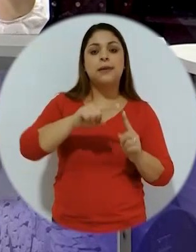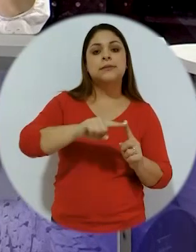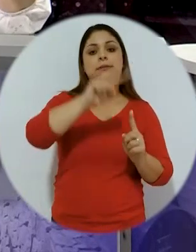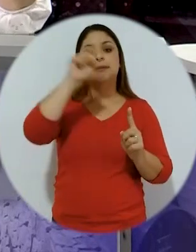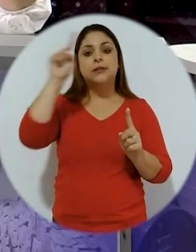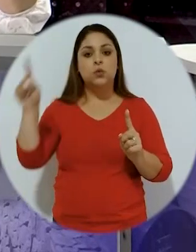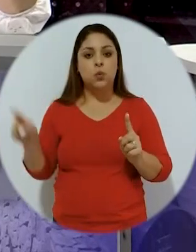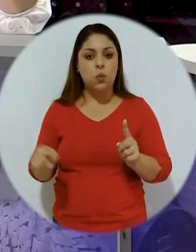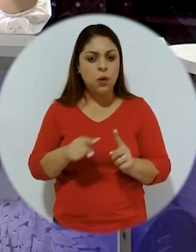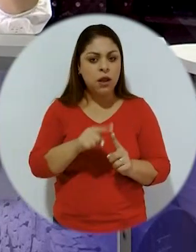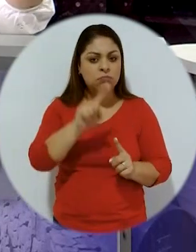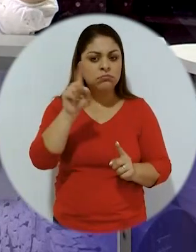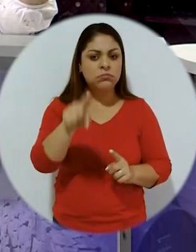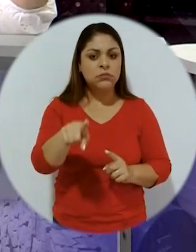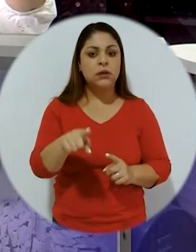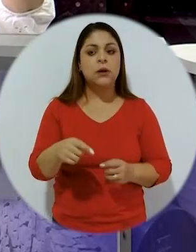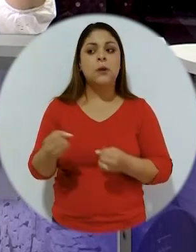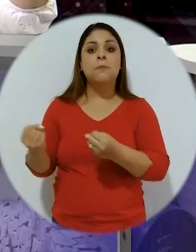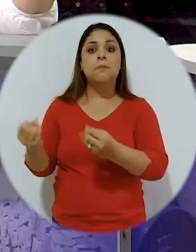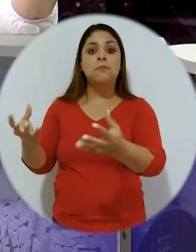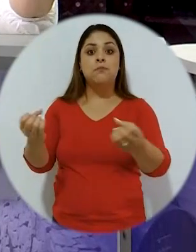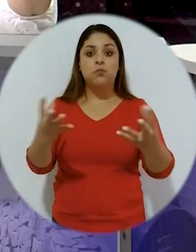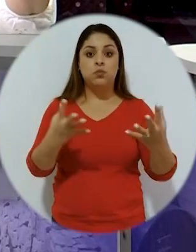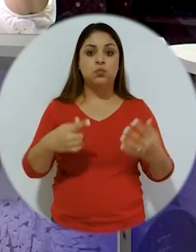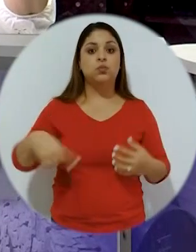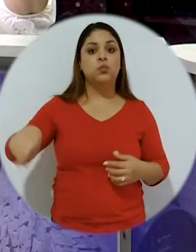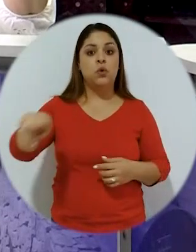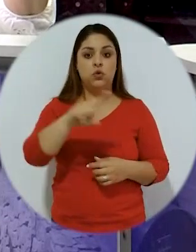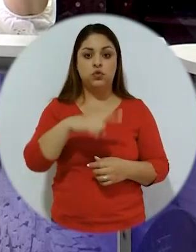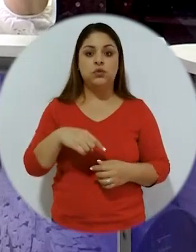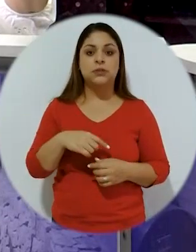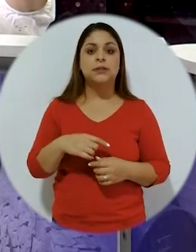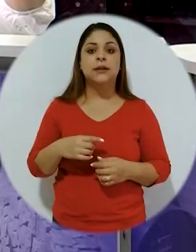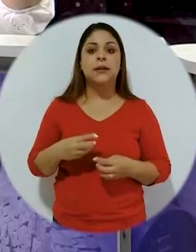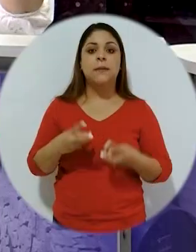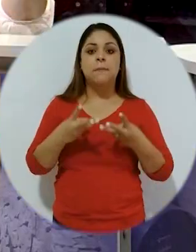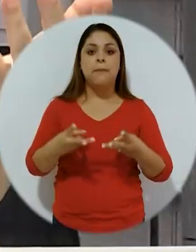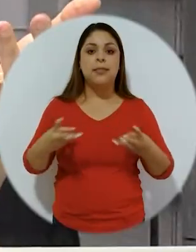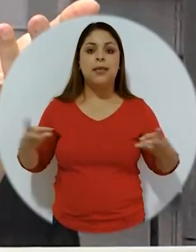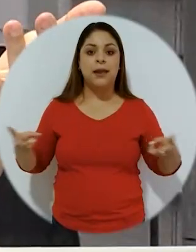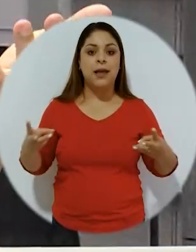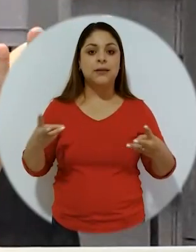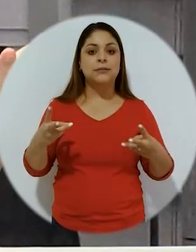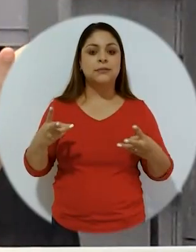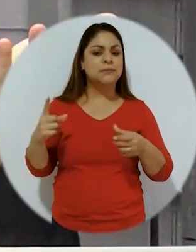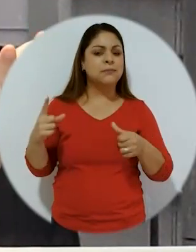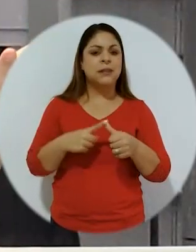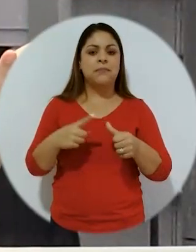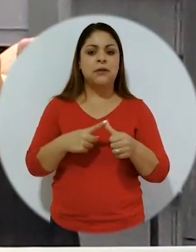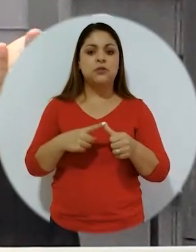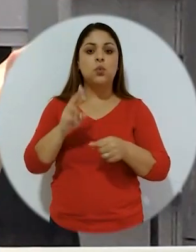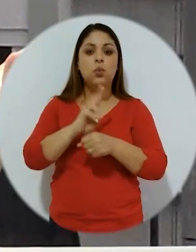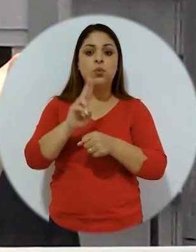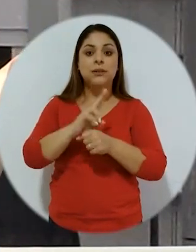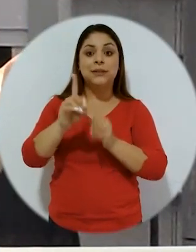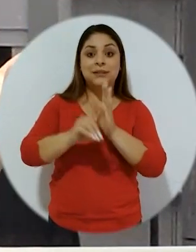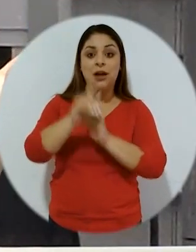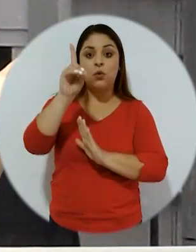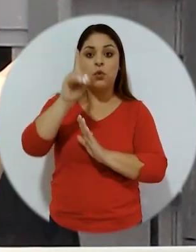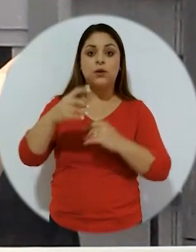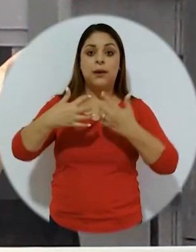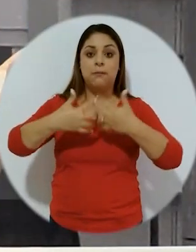circular, donde muchos, como mencionaba Carola y ahora lo mencionaba Celestina, muchas de las materias primas que se utilizan para el desarrollo de estos